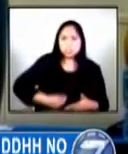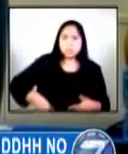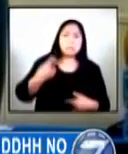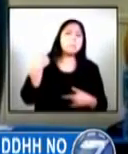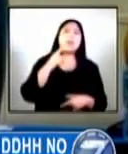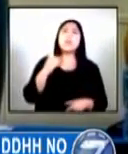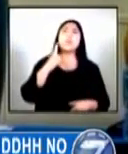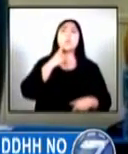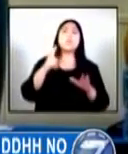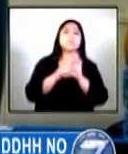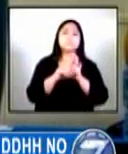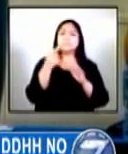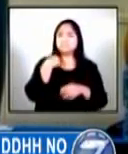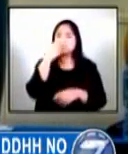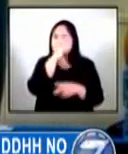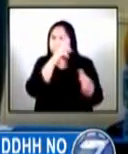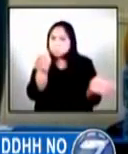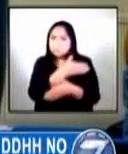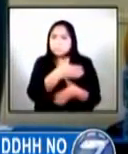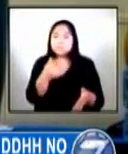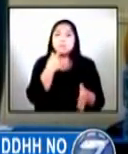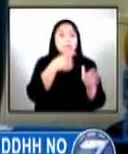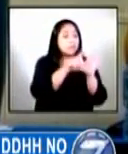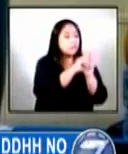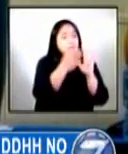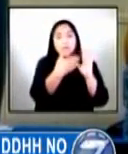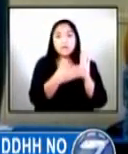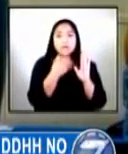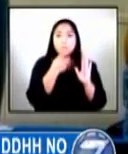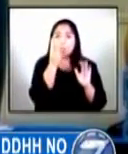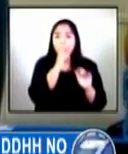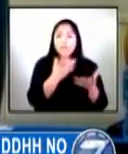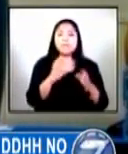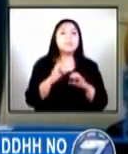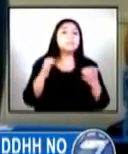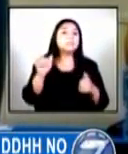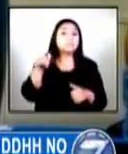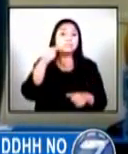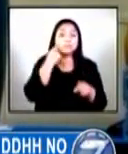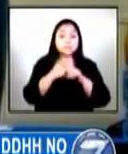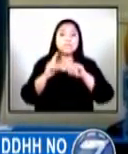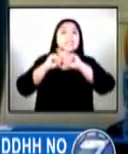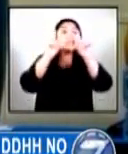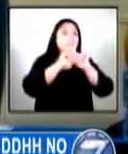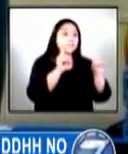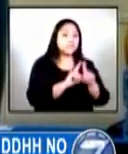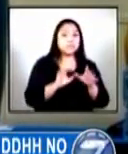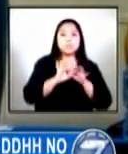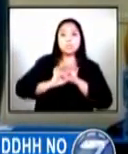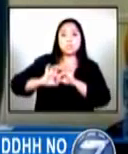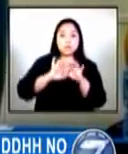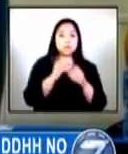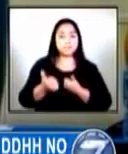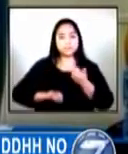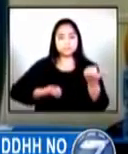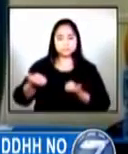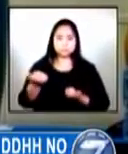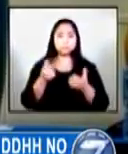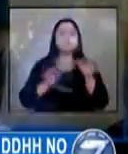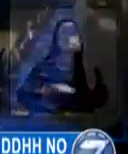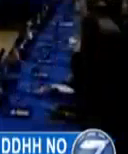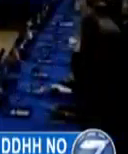civil constituida conforme a la ley, en virtud de que el actuar de los distintos órganos de la Administración de Justicia del país